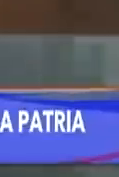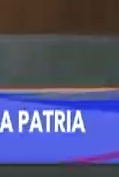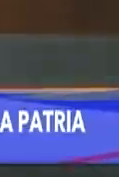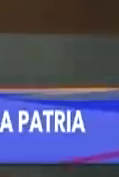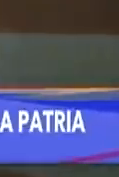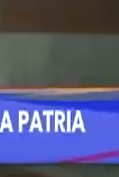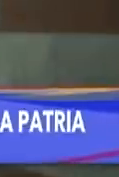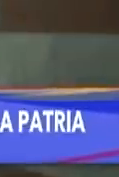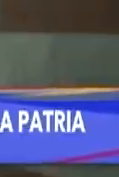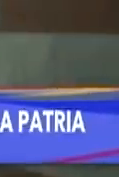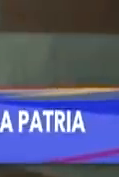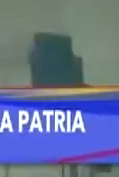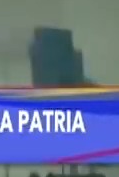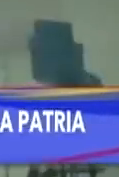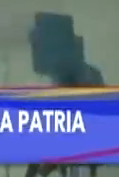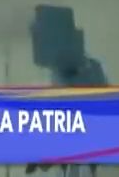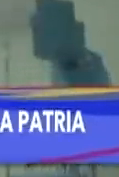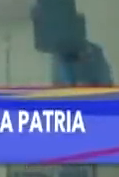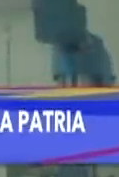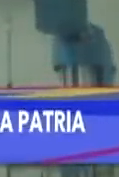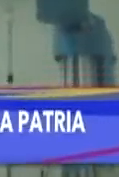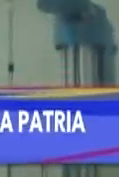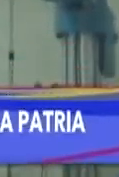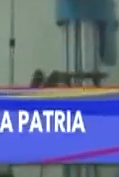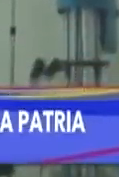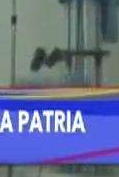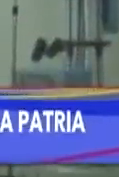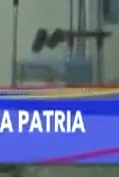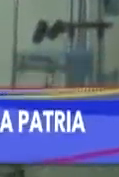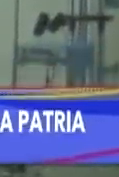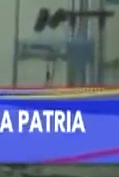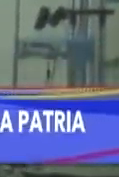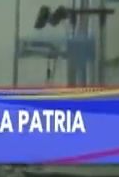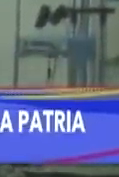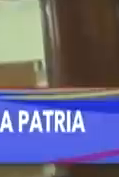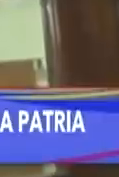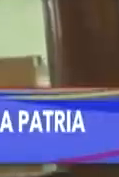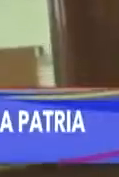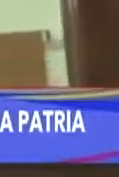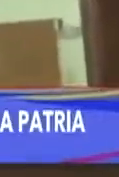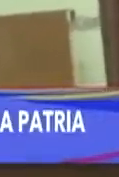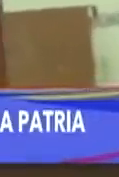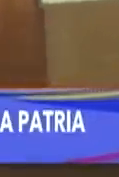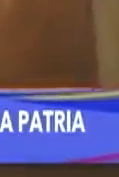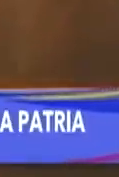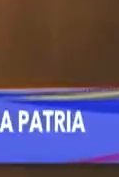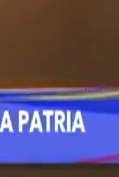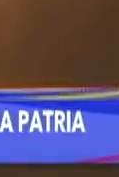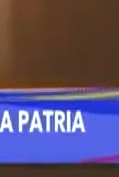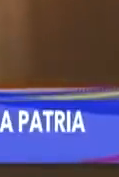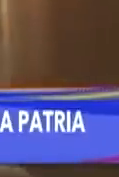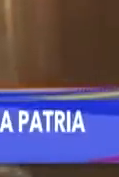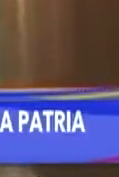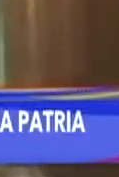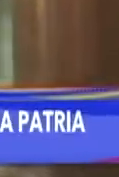operaciones de pterigio, de catarata y otras operaciones de la vista, donde van a tener los